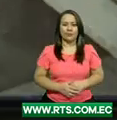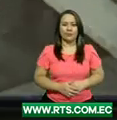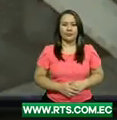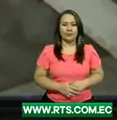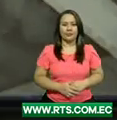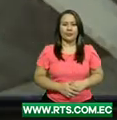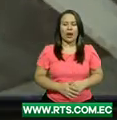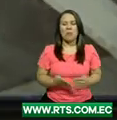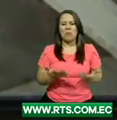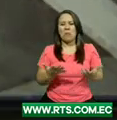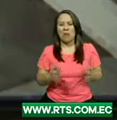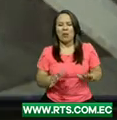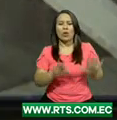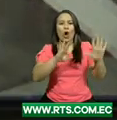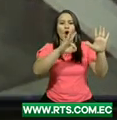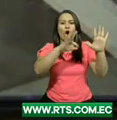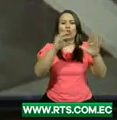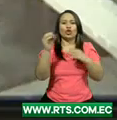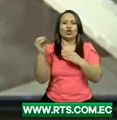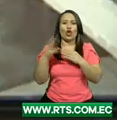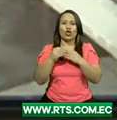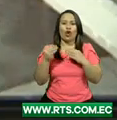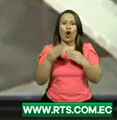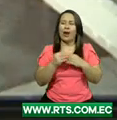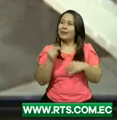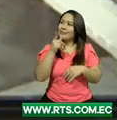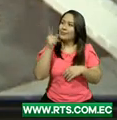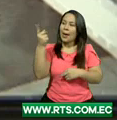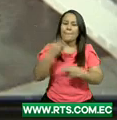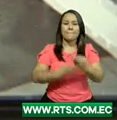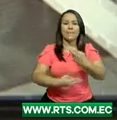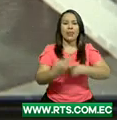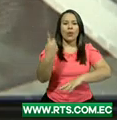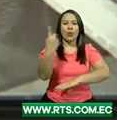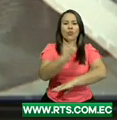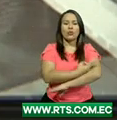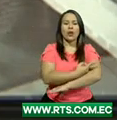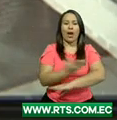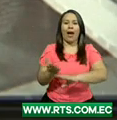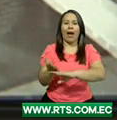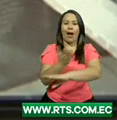nevados aproximadamente 800 dólares de la venta del día anterior